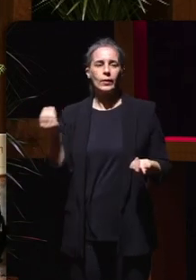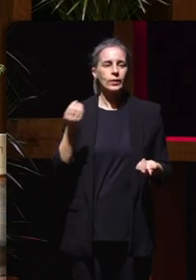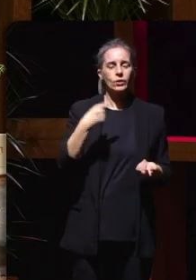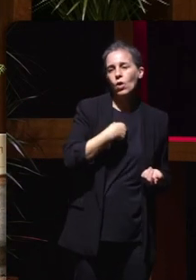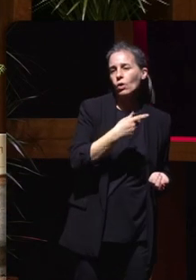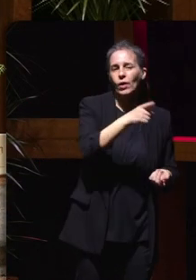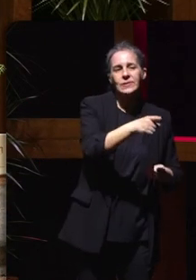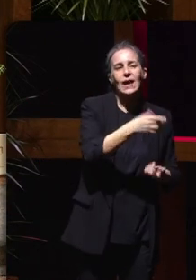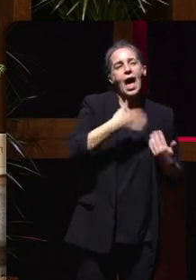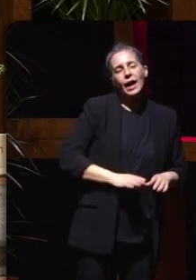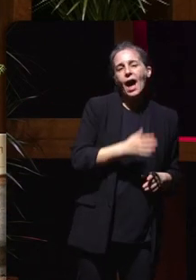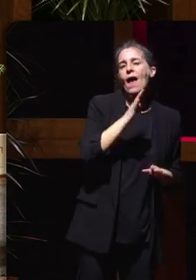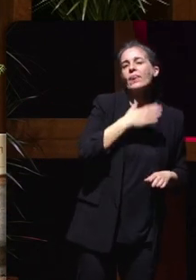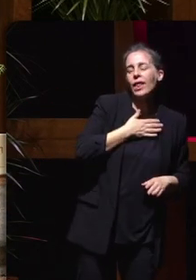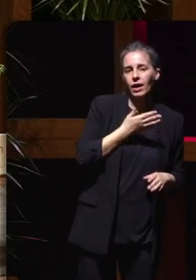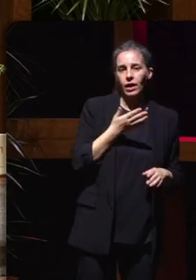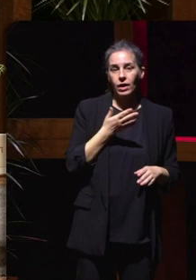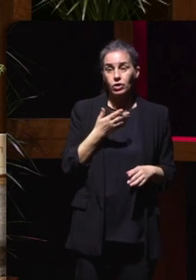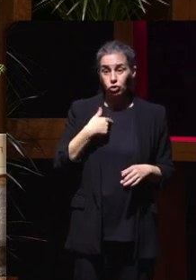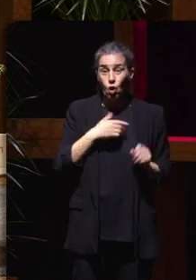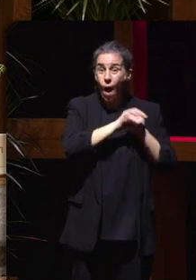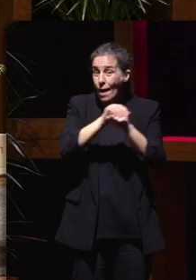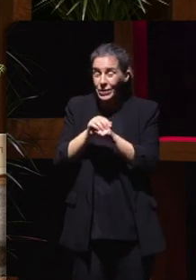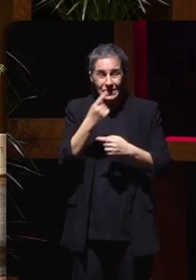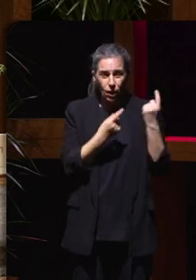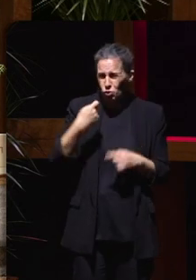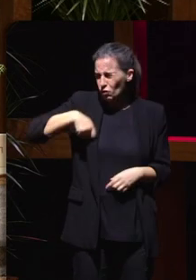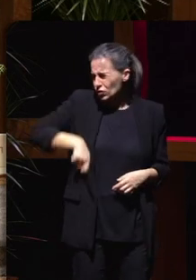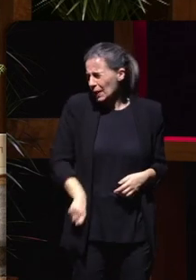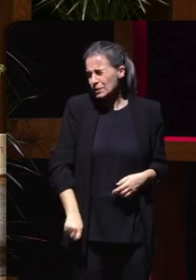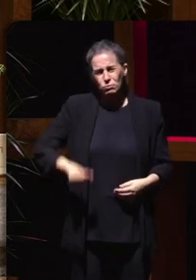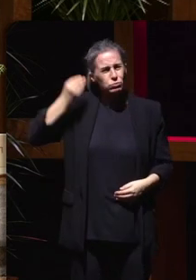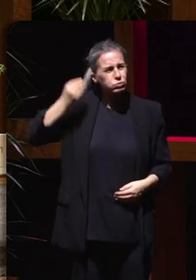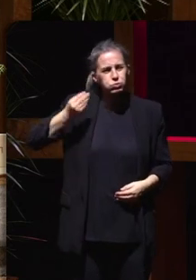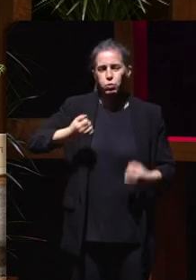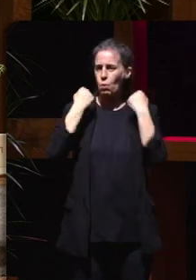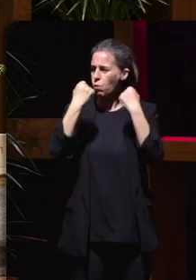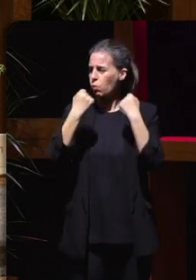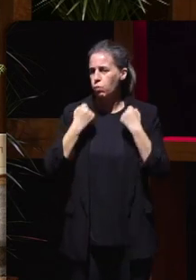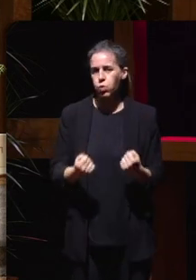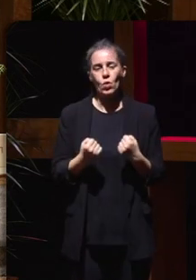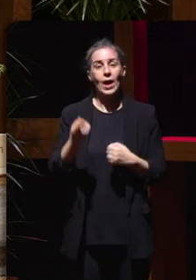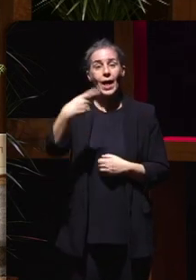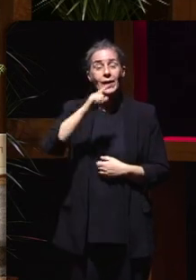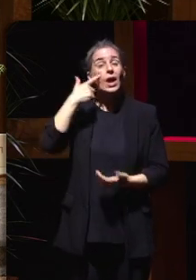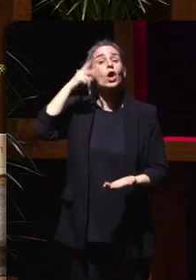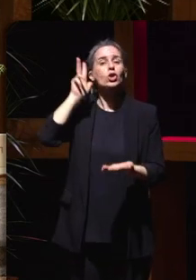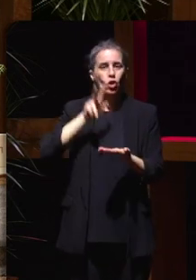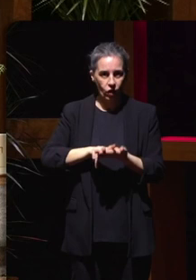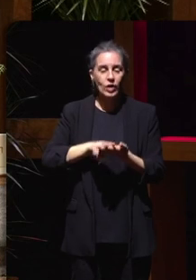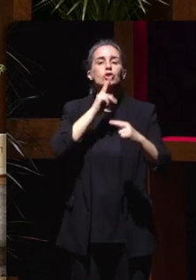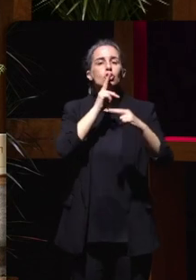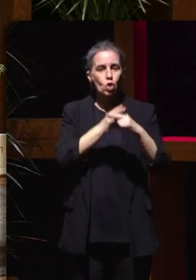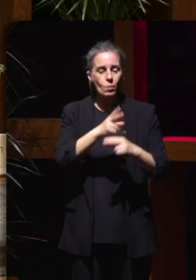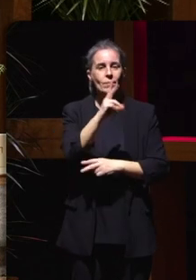absolutamente impresionantes profesionales de la que son coñecidas que son reconocidas elas por lo segundo